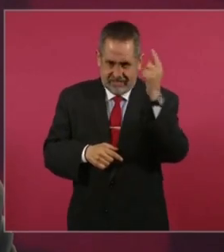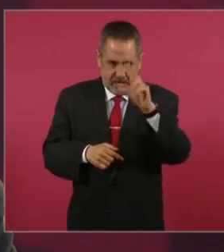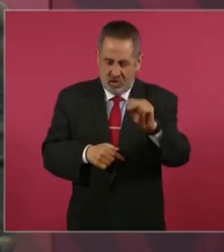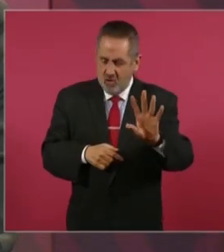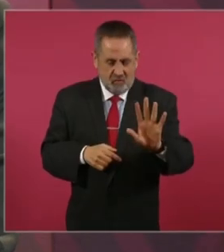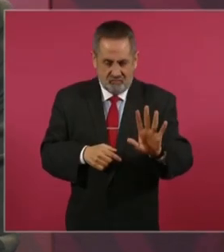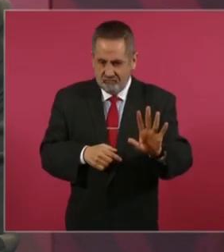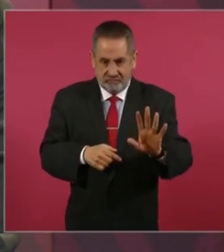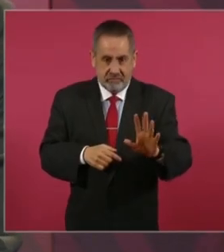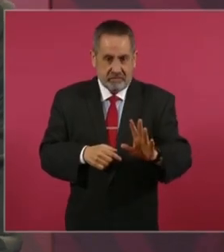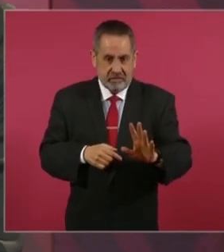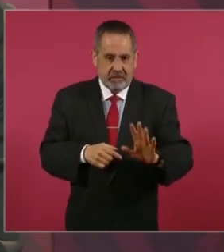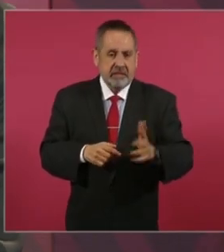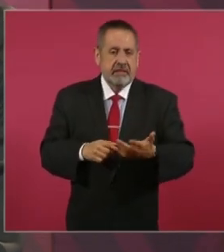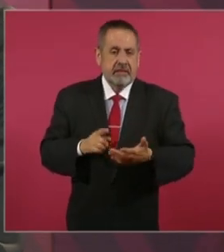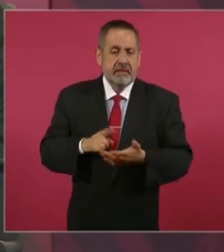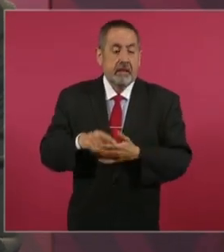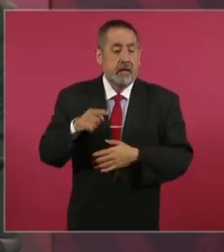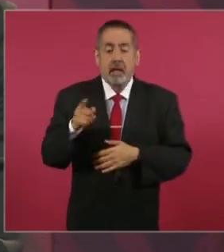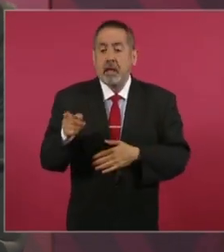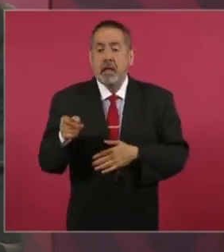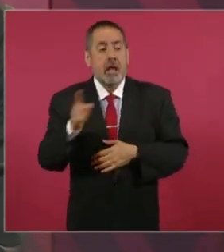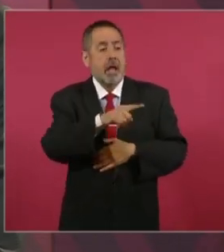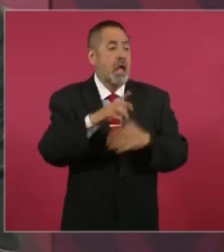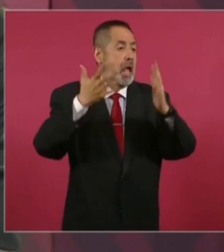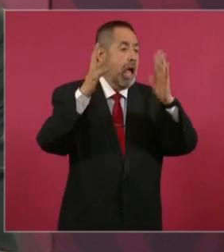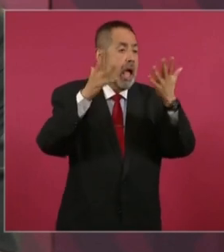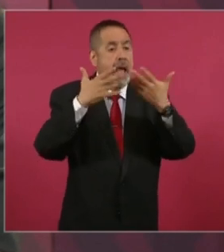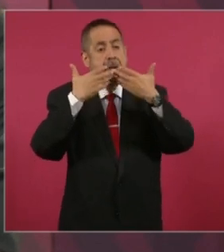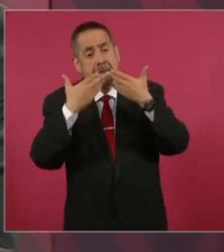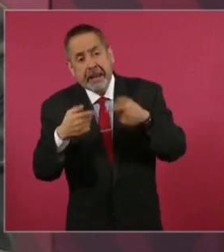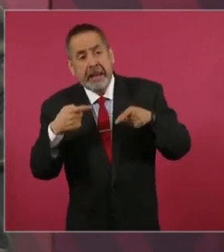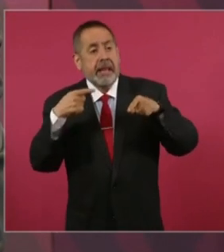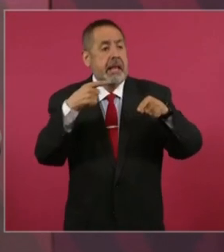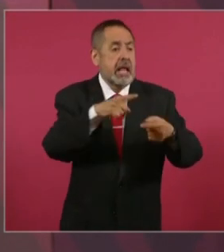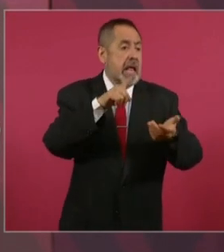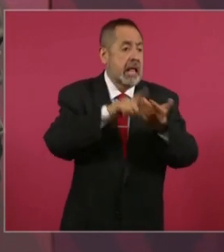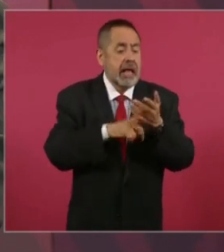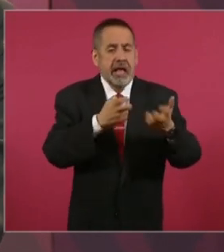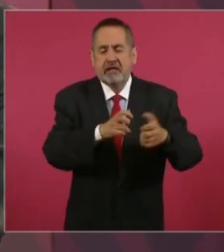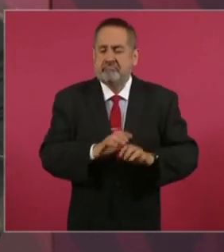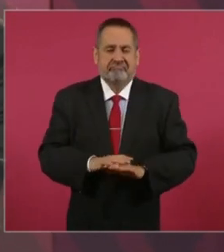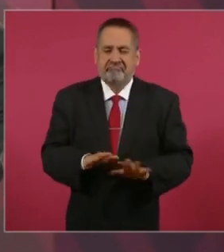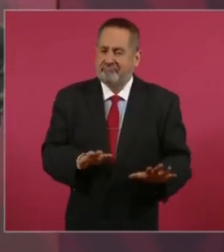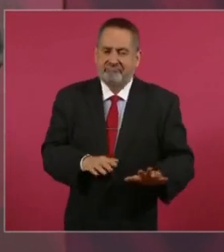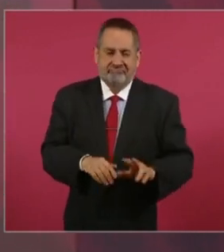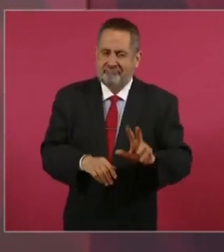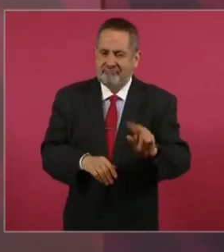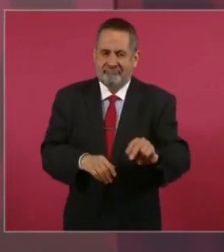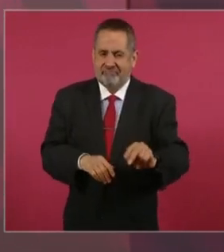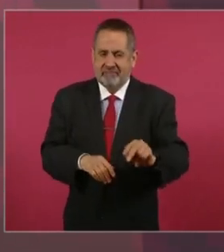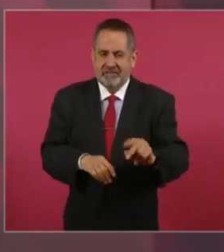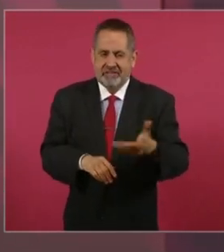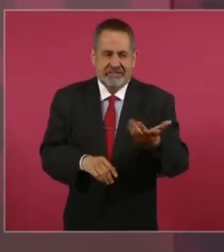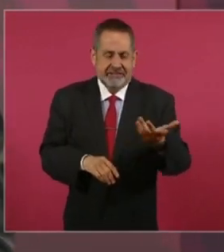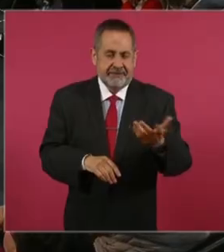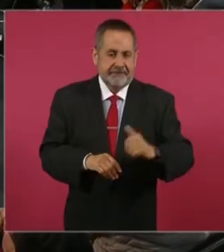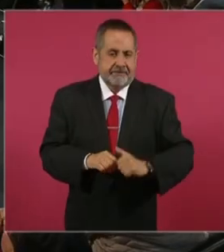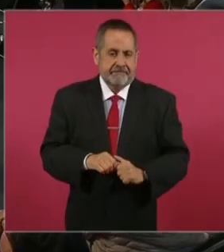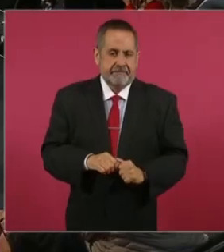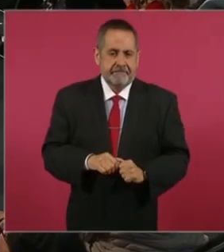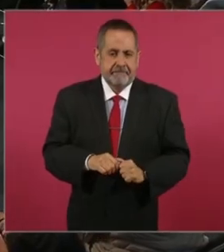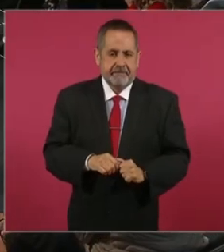ya no va a ser tan aplaudido el que una gente